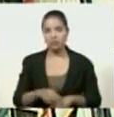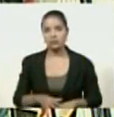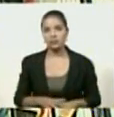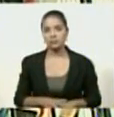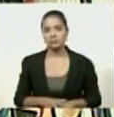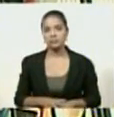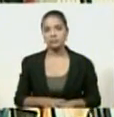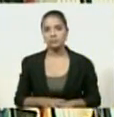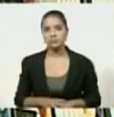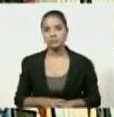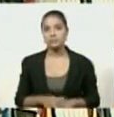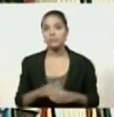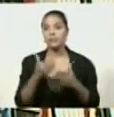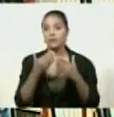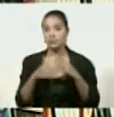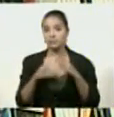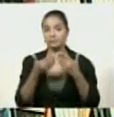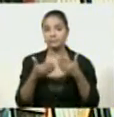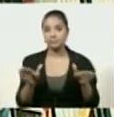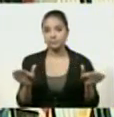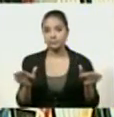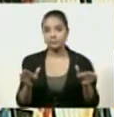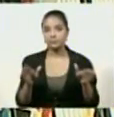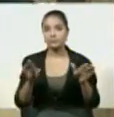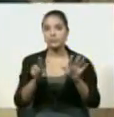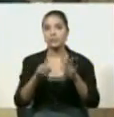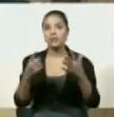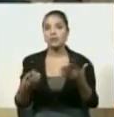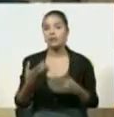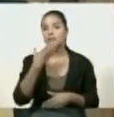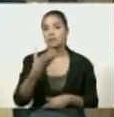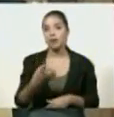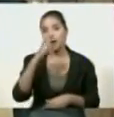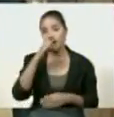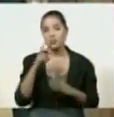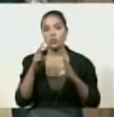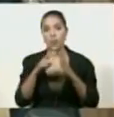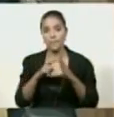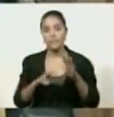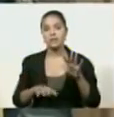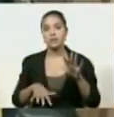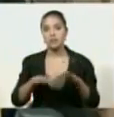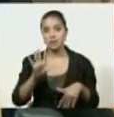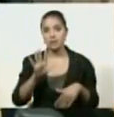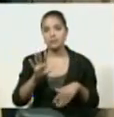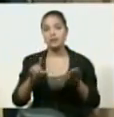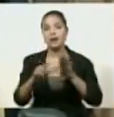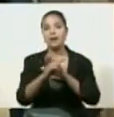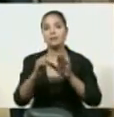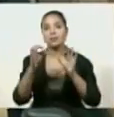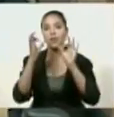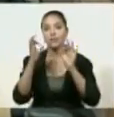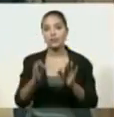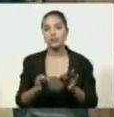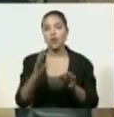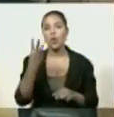fue publicado o se produjo el 16 de diciembre de 2015 y fue publicado en Gaceta Oficial